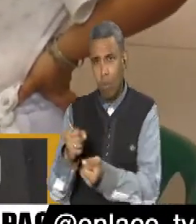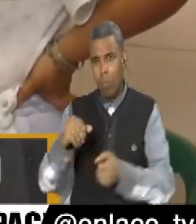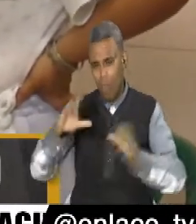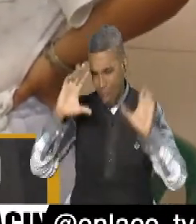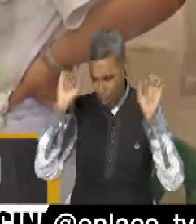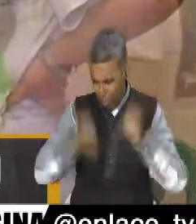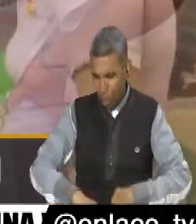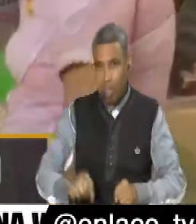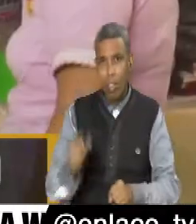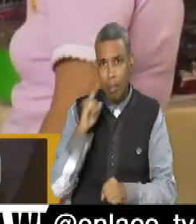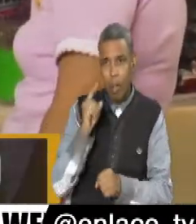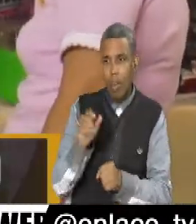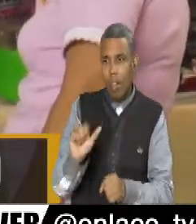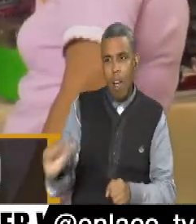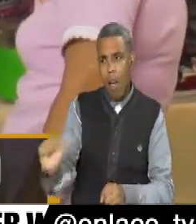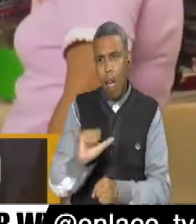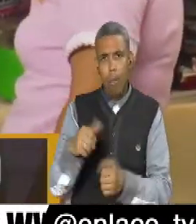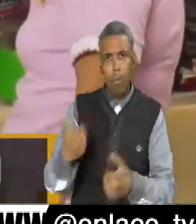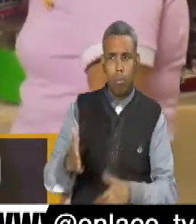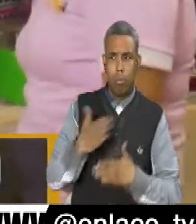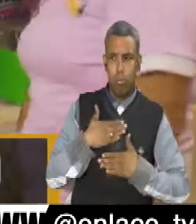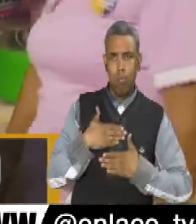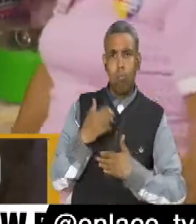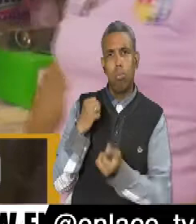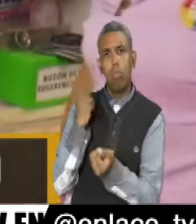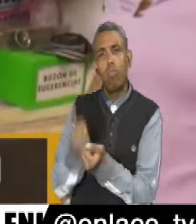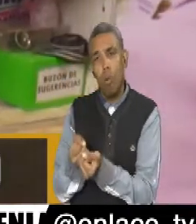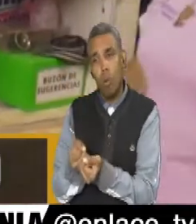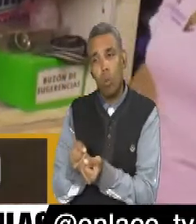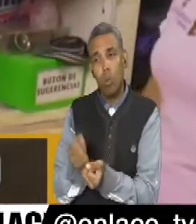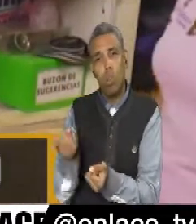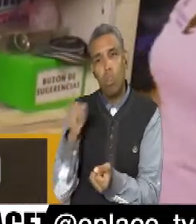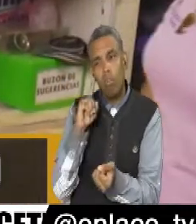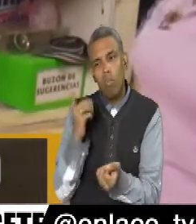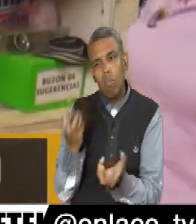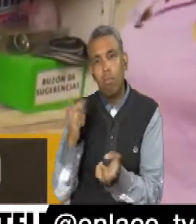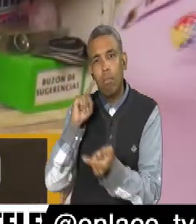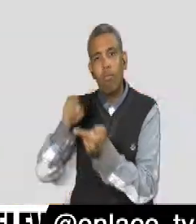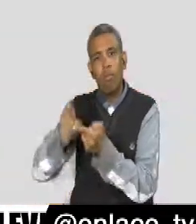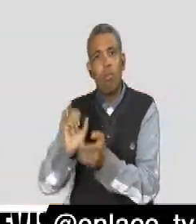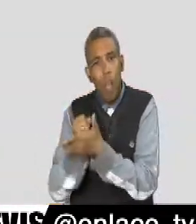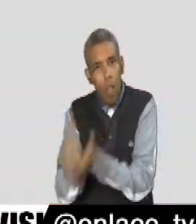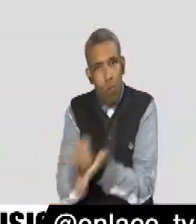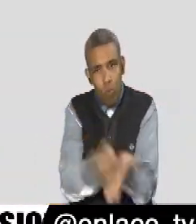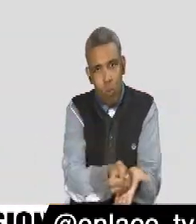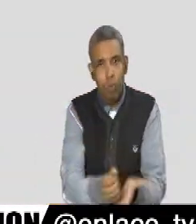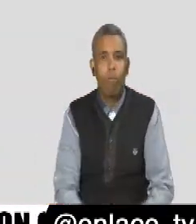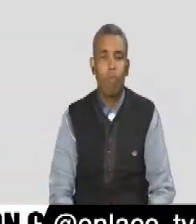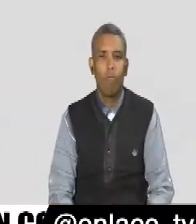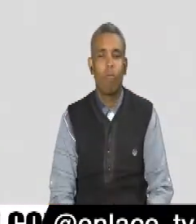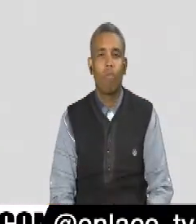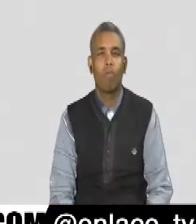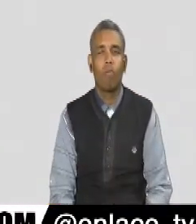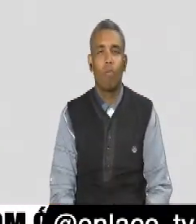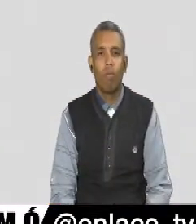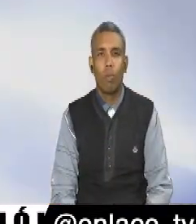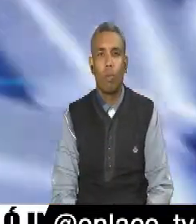estas líderes mujeres de la ciudad con el único objetivo de ayudar al prójimo. Con el patrocinio de